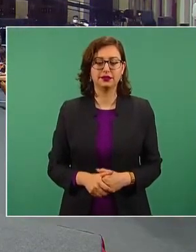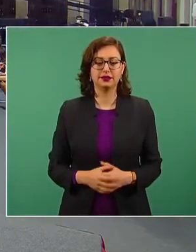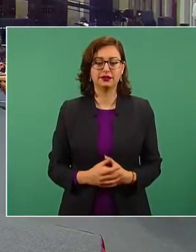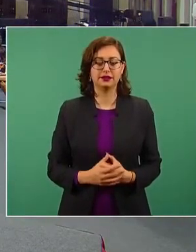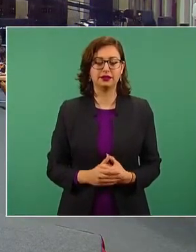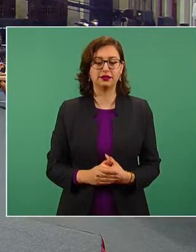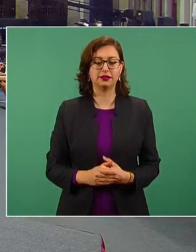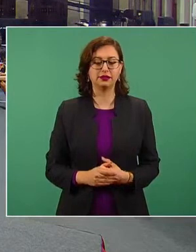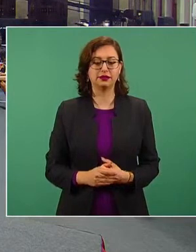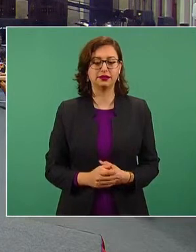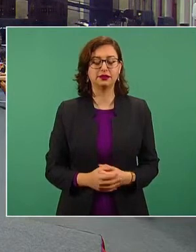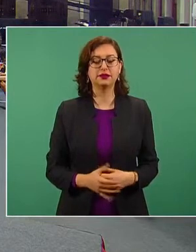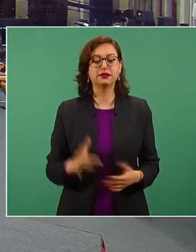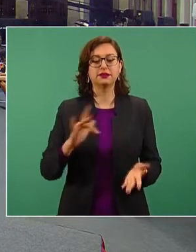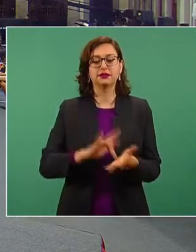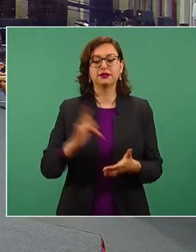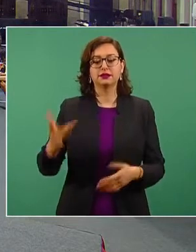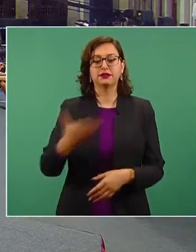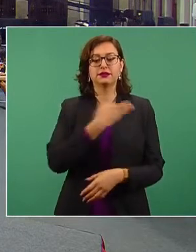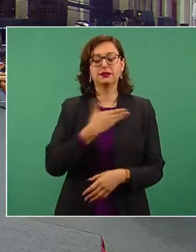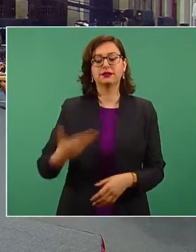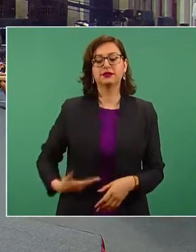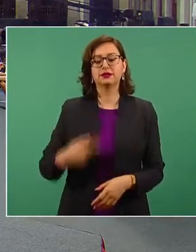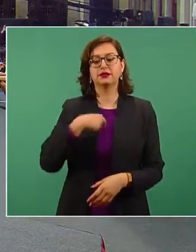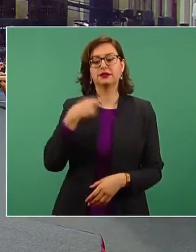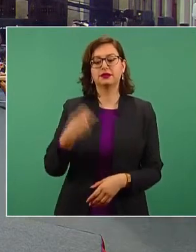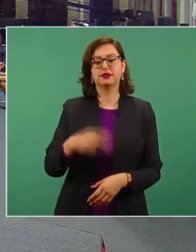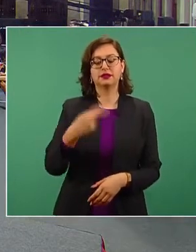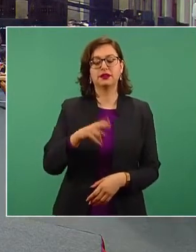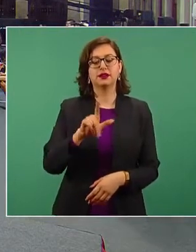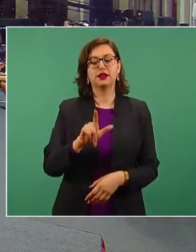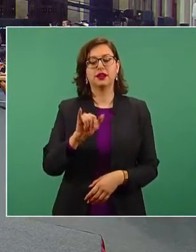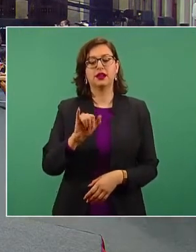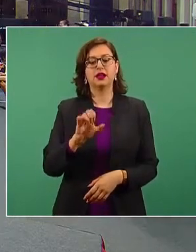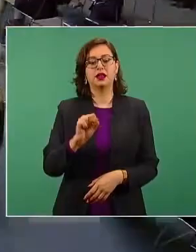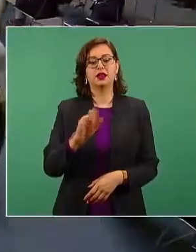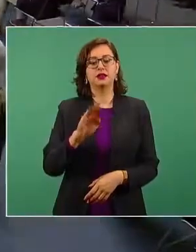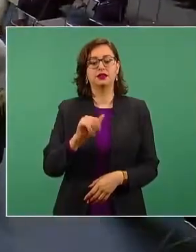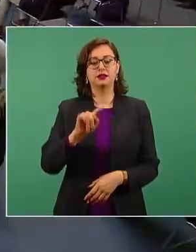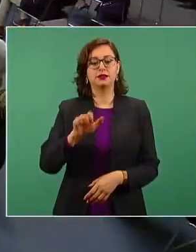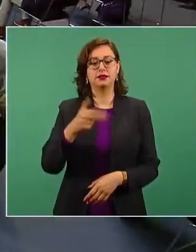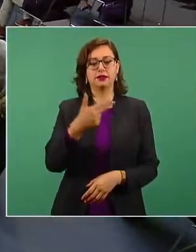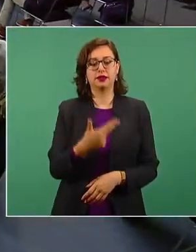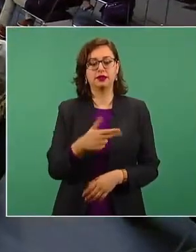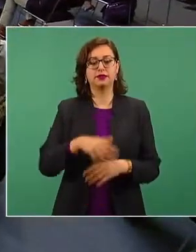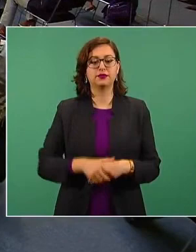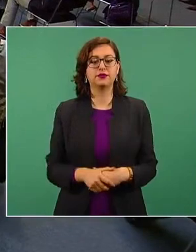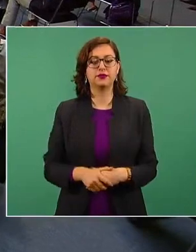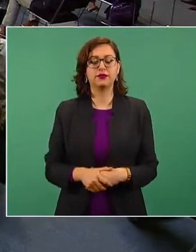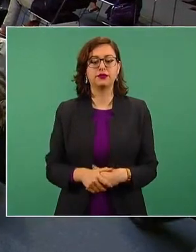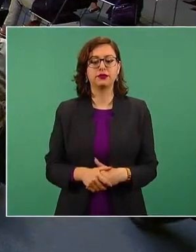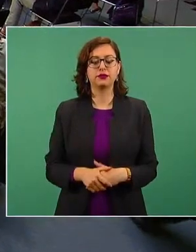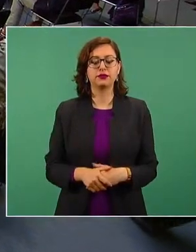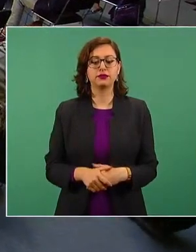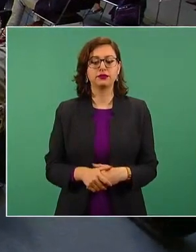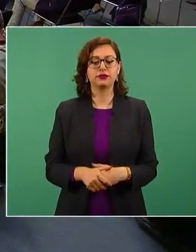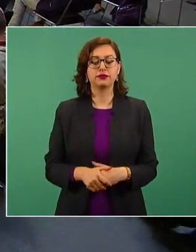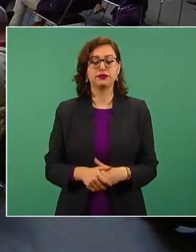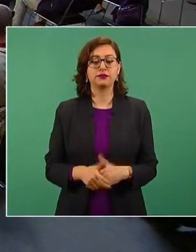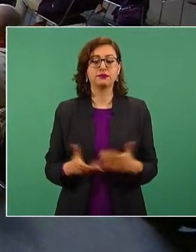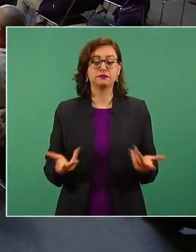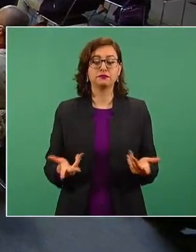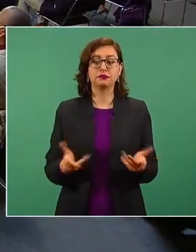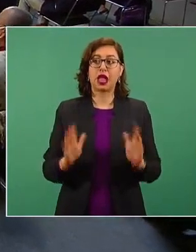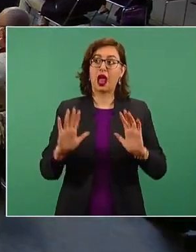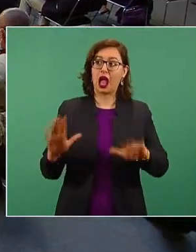Gracias. Gracias, presidente. Lisbeth Álvarez Martínez, de Grupo Político y ZMG Noticias. Presidente, ya dio su postura acerca de las